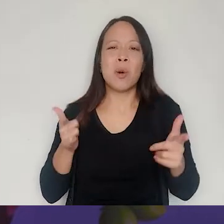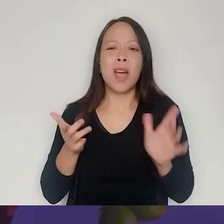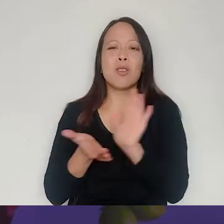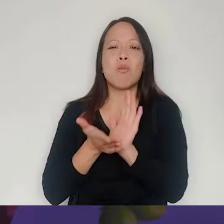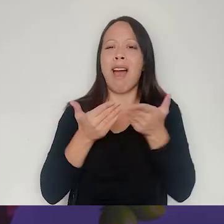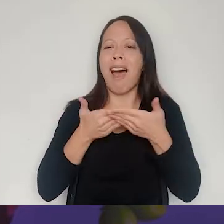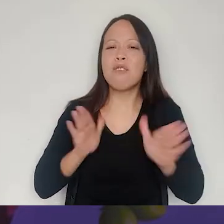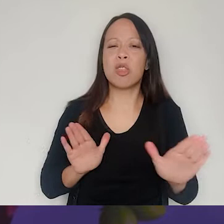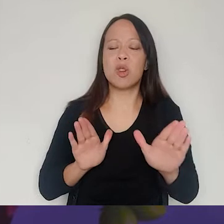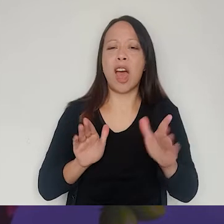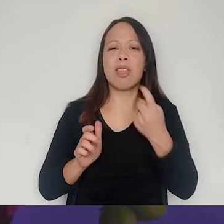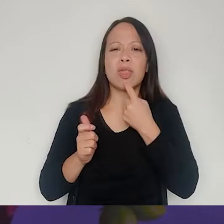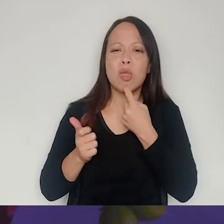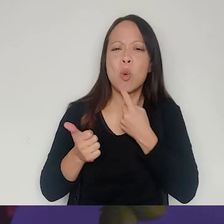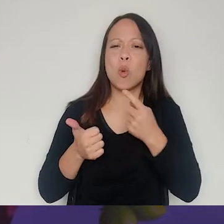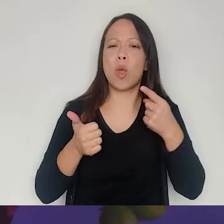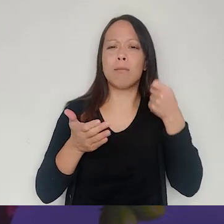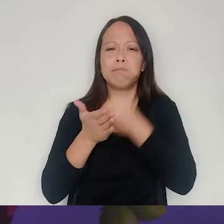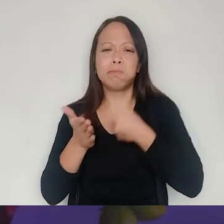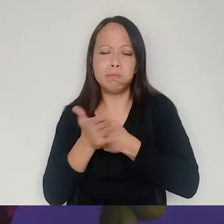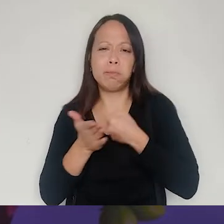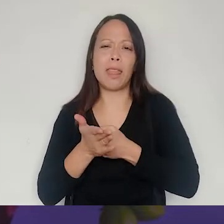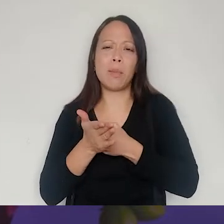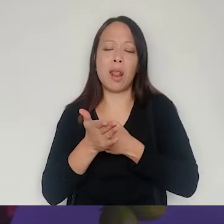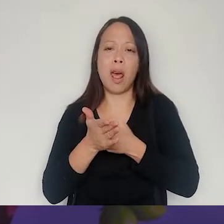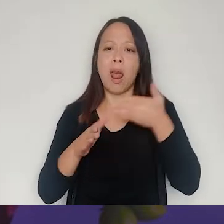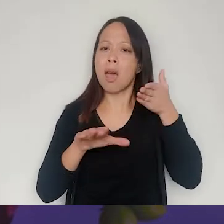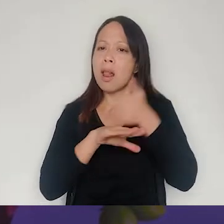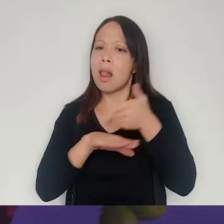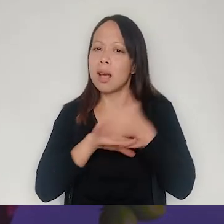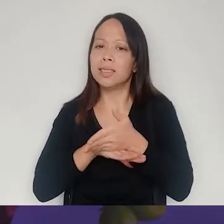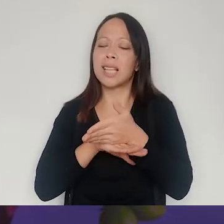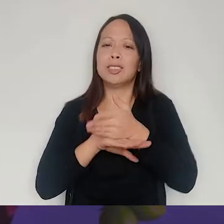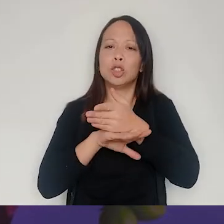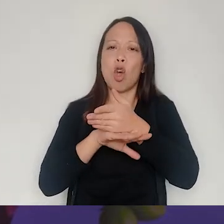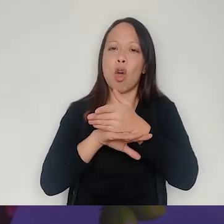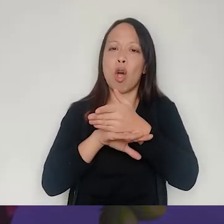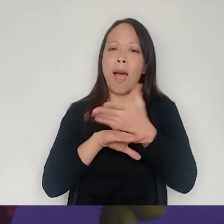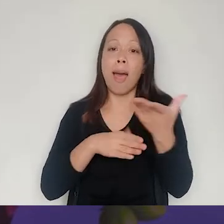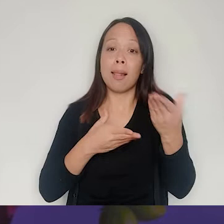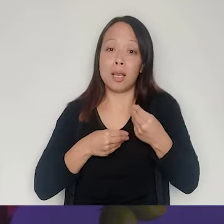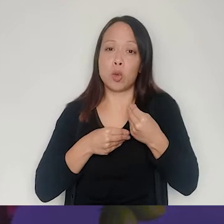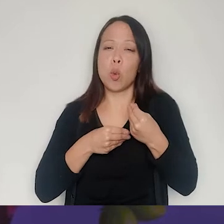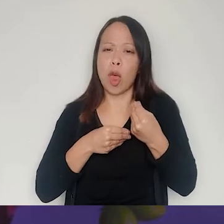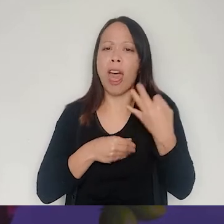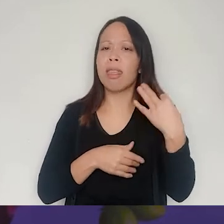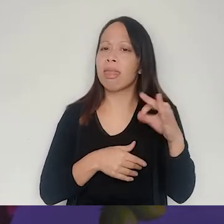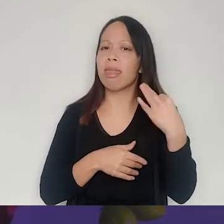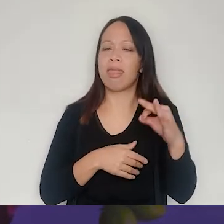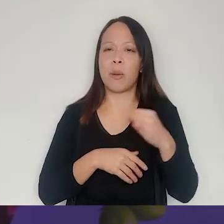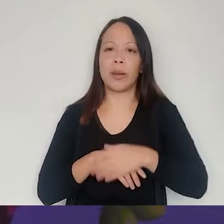las sospechas y viene la dificultad, ¿no?, de luchar para obtener esas prestaciones y demostrar que esta ayuda es la que te corresponde.